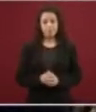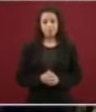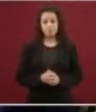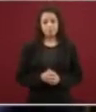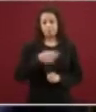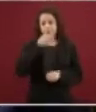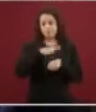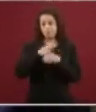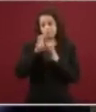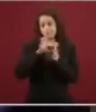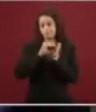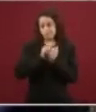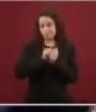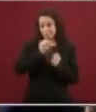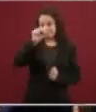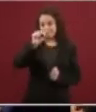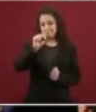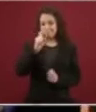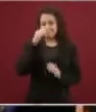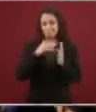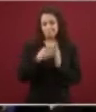promulgación de la Constitución de